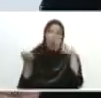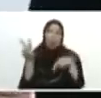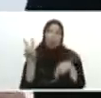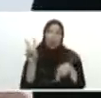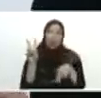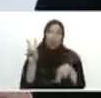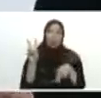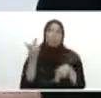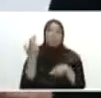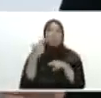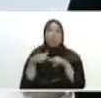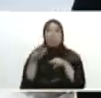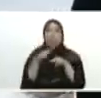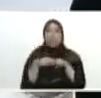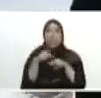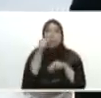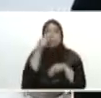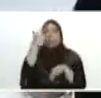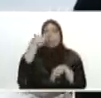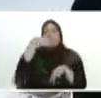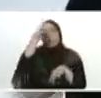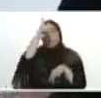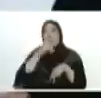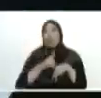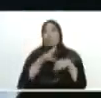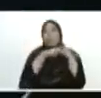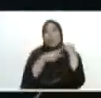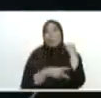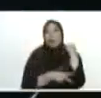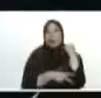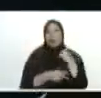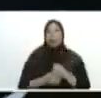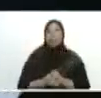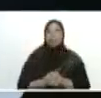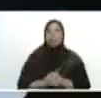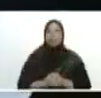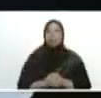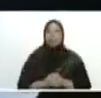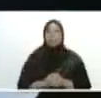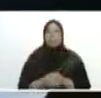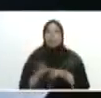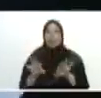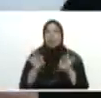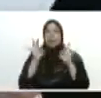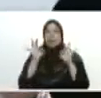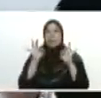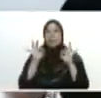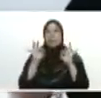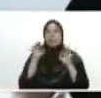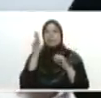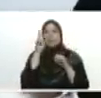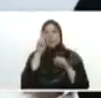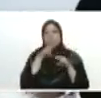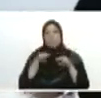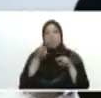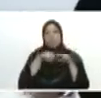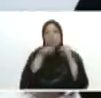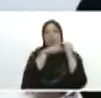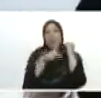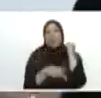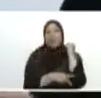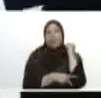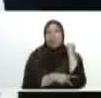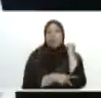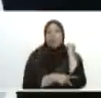para niños y niñas con alguna discapacidad parque especial para los niños y niñas con discapacidad